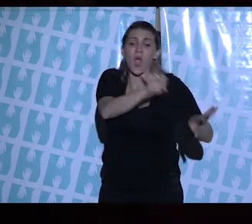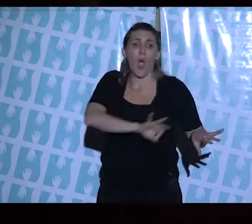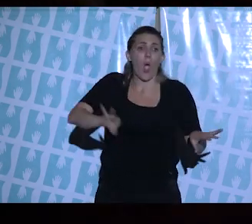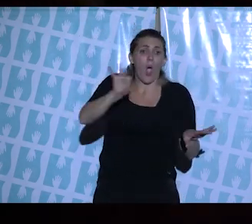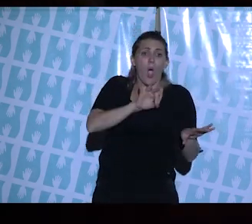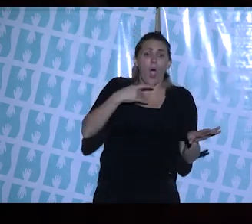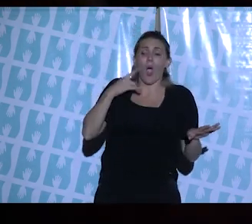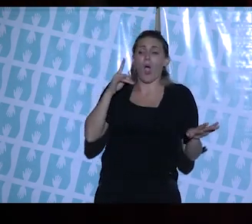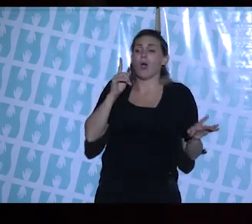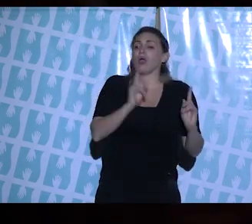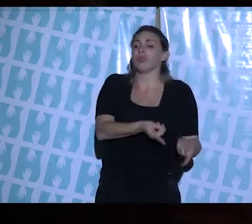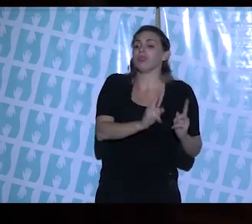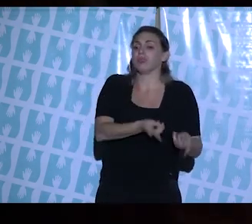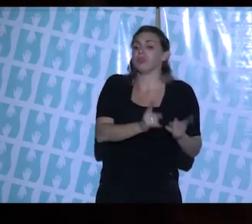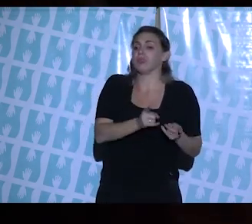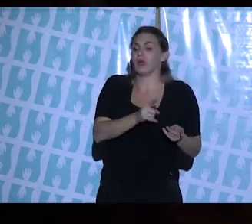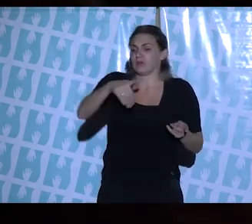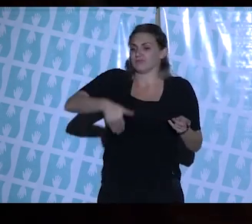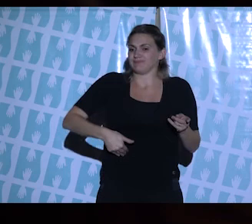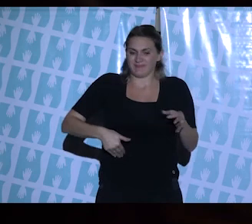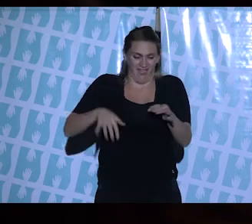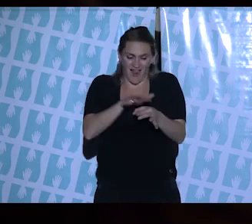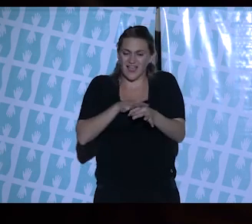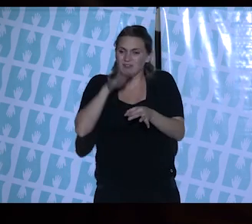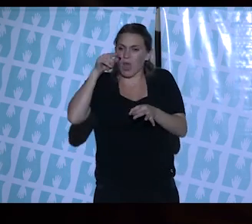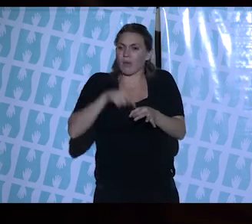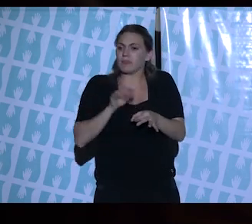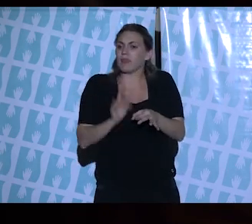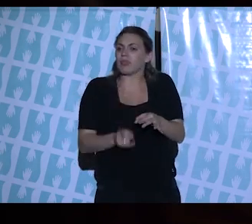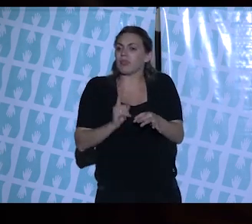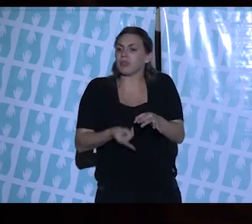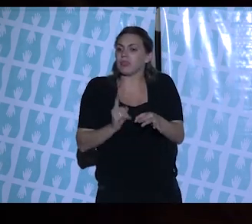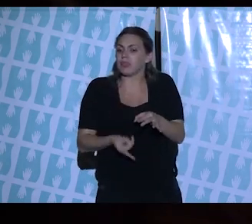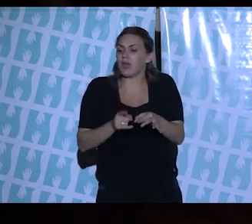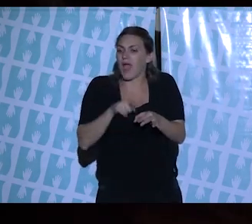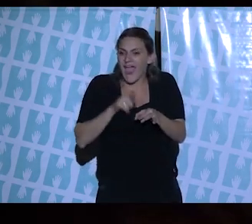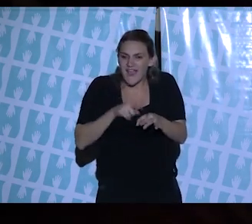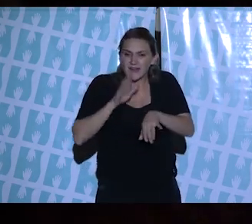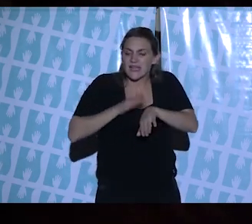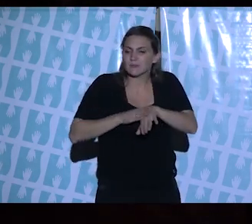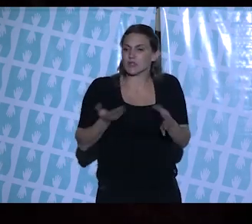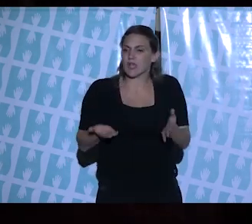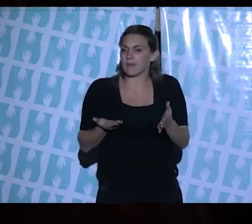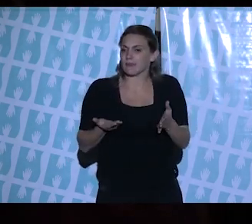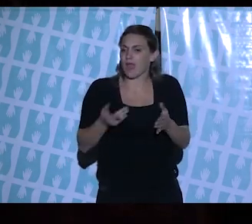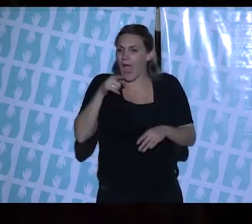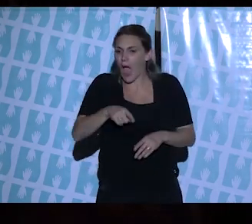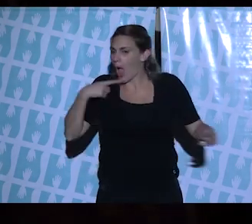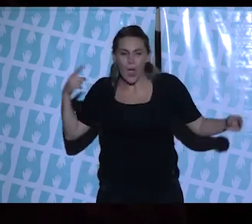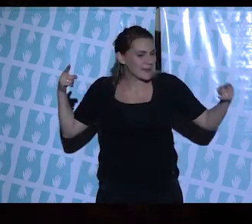se deposite en las células. Entonces, el principal blanco de intervención terapéutica